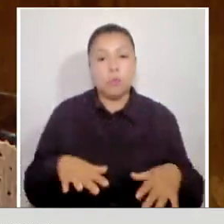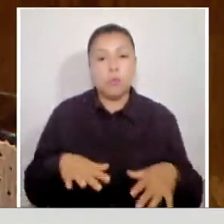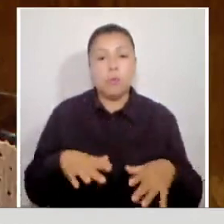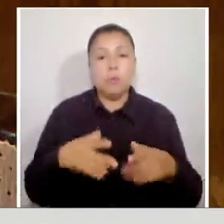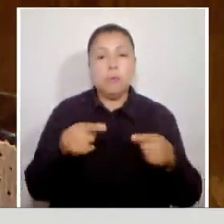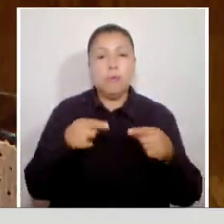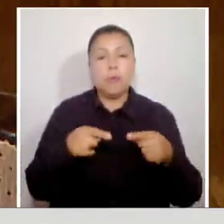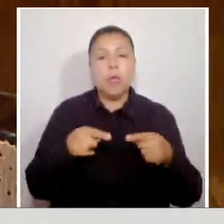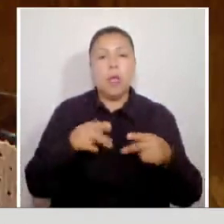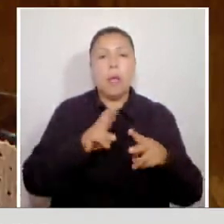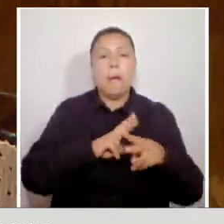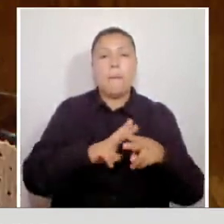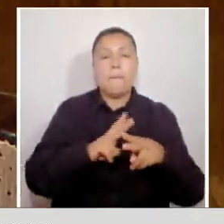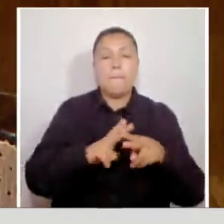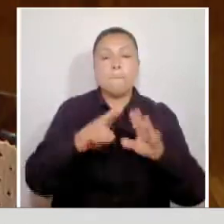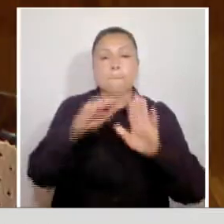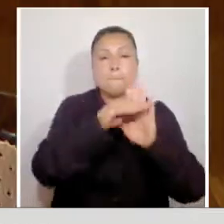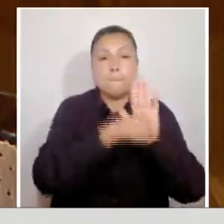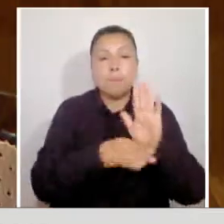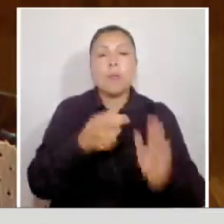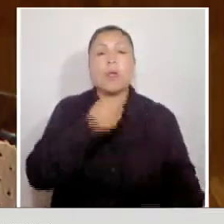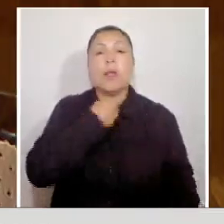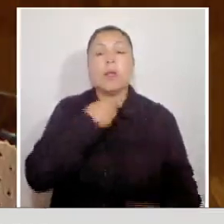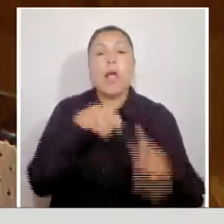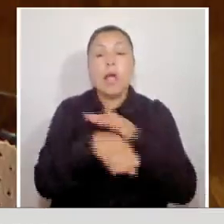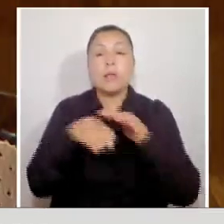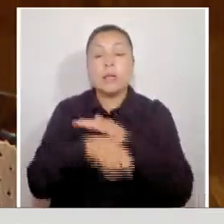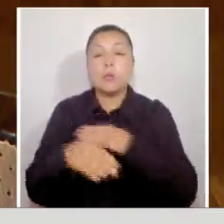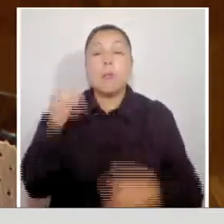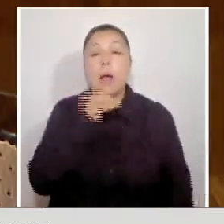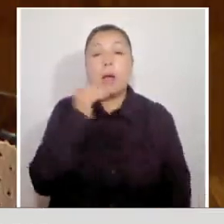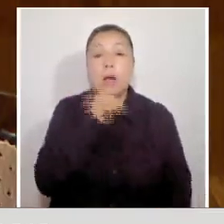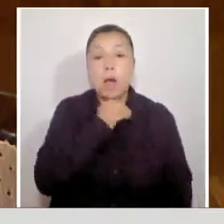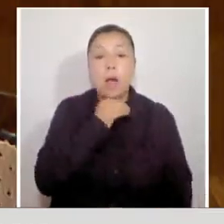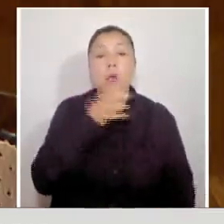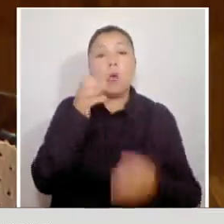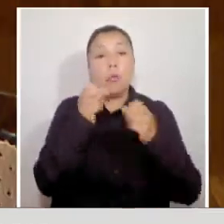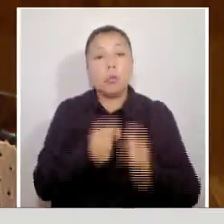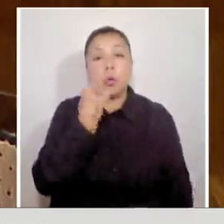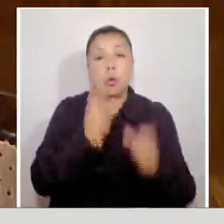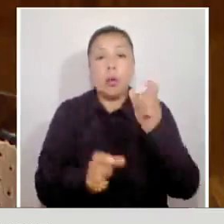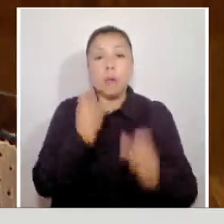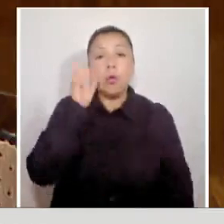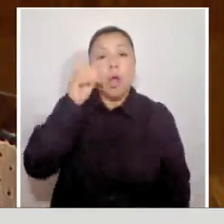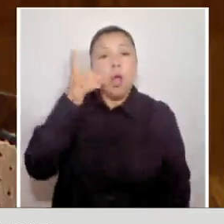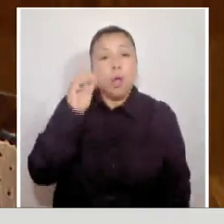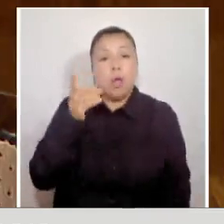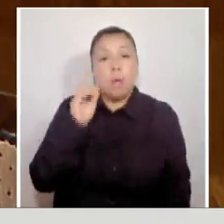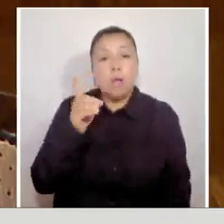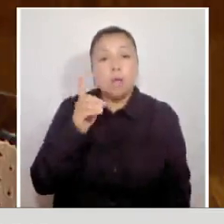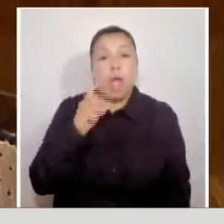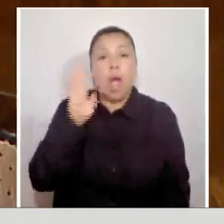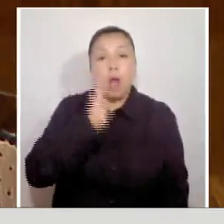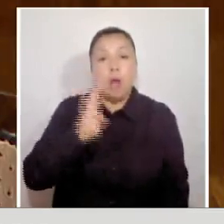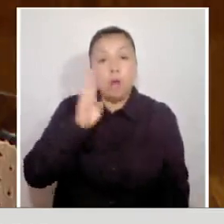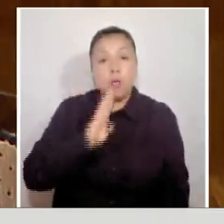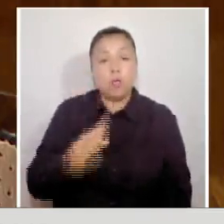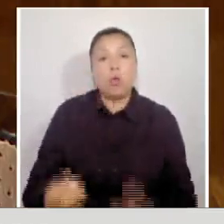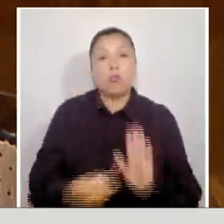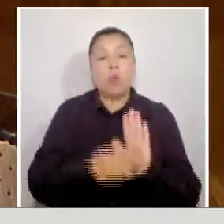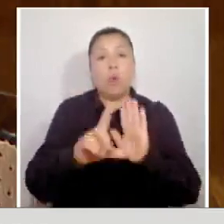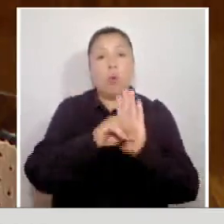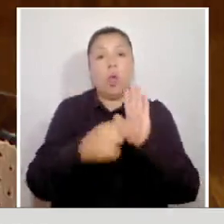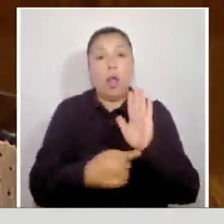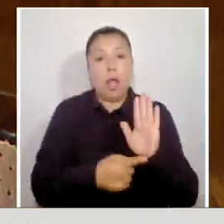herramientas que garanticen el acceso más Expedito posible de las personas con discapacidad a los beneficios establecidos por ley